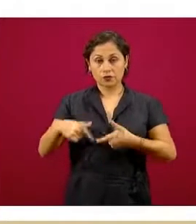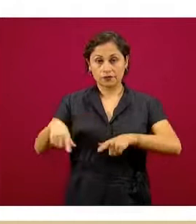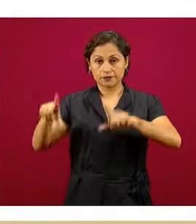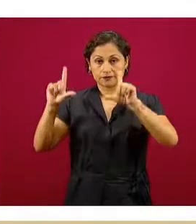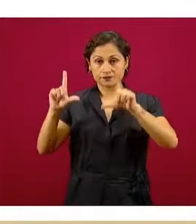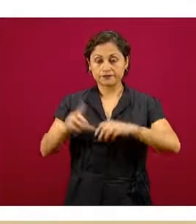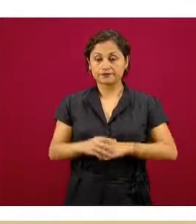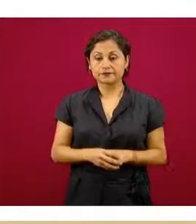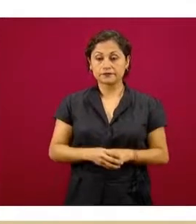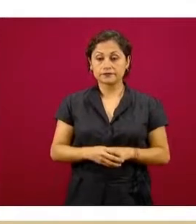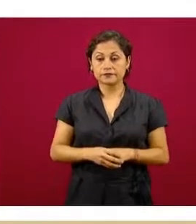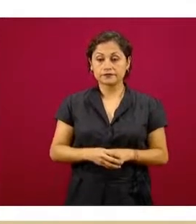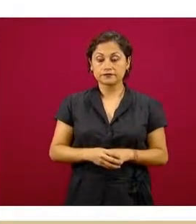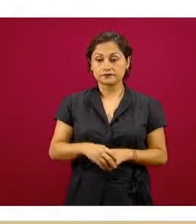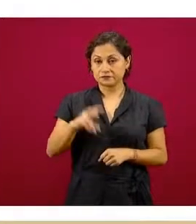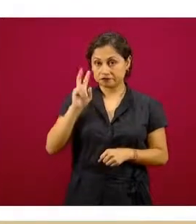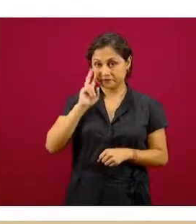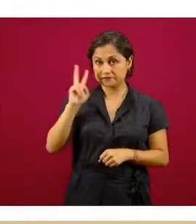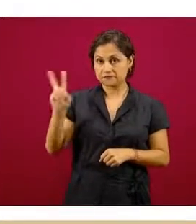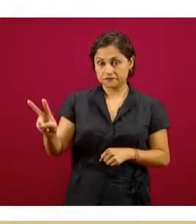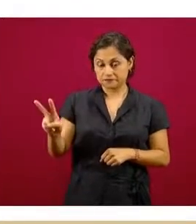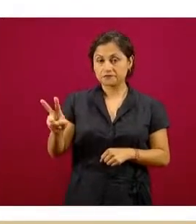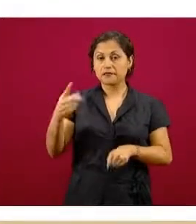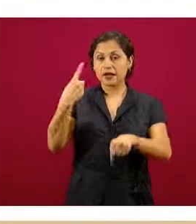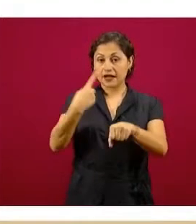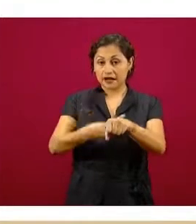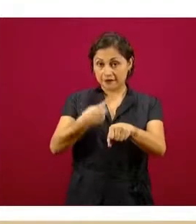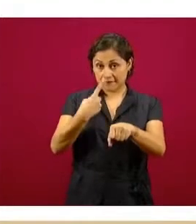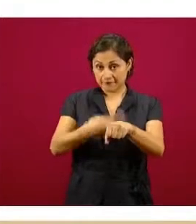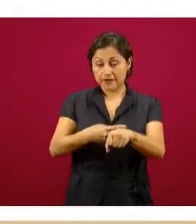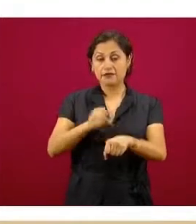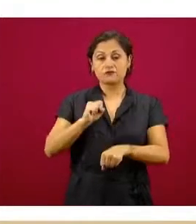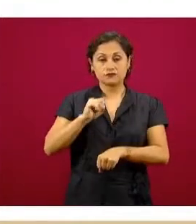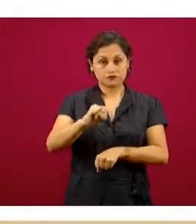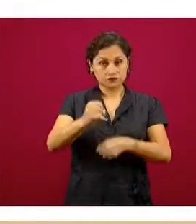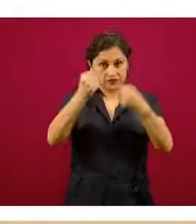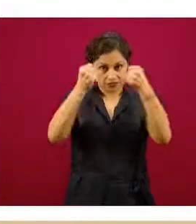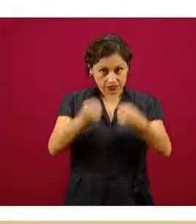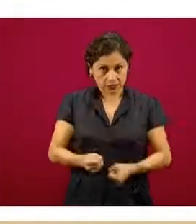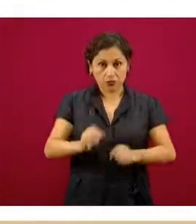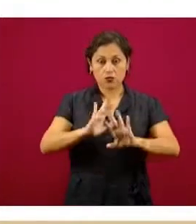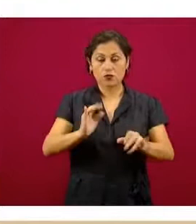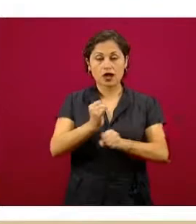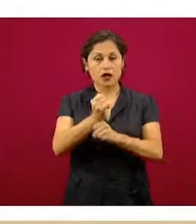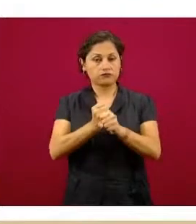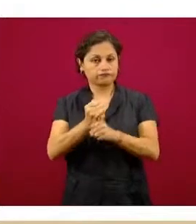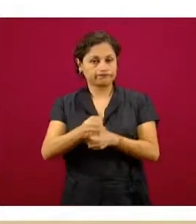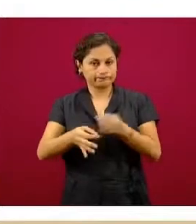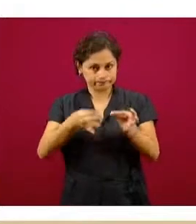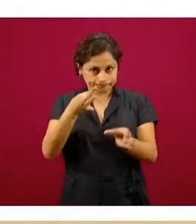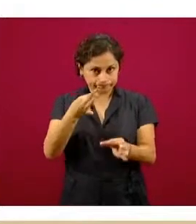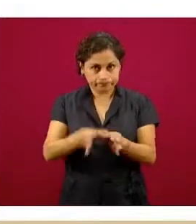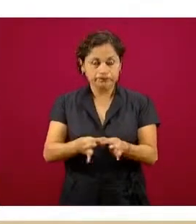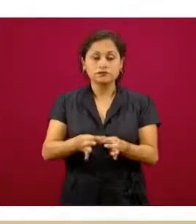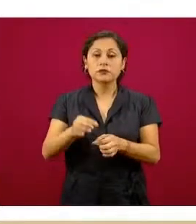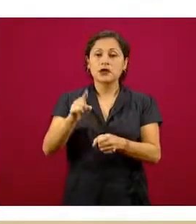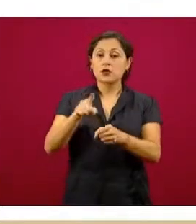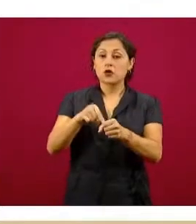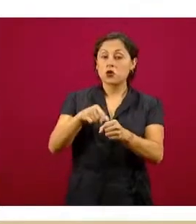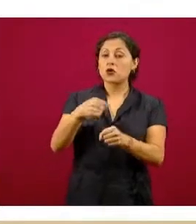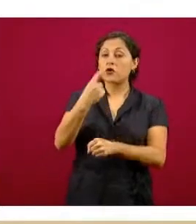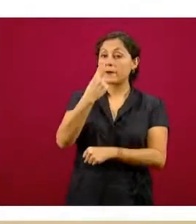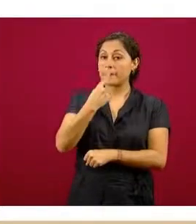la curva epidémica, casos ya confirmados con resultado positivo a COVID-19 en el color rojo oscuro,